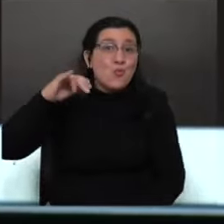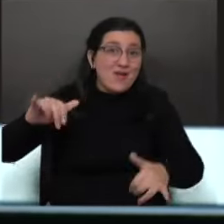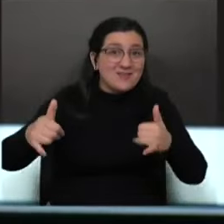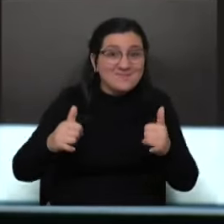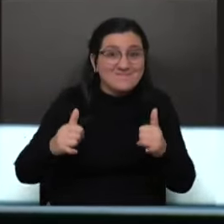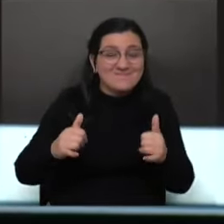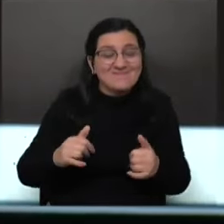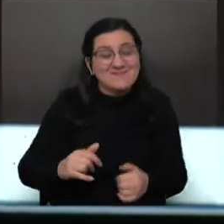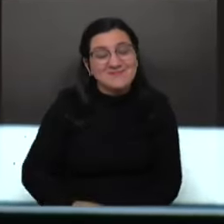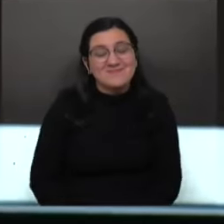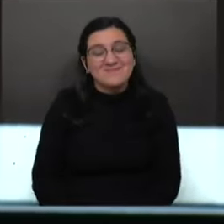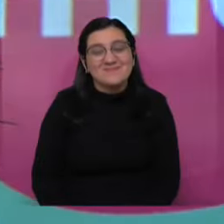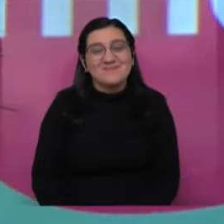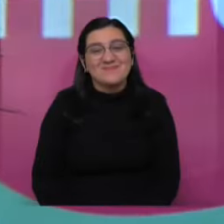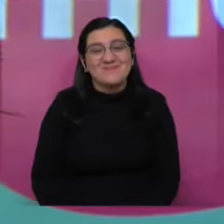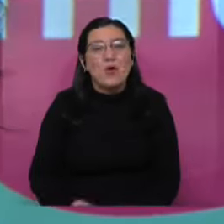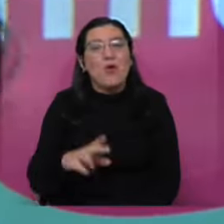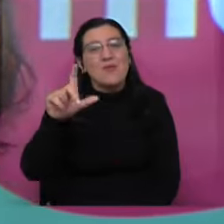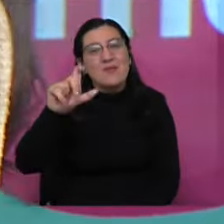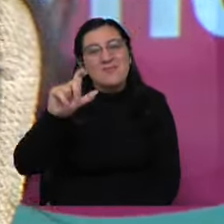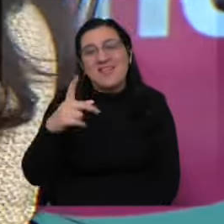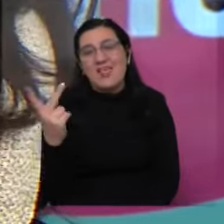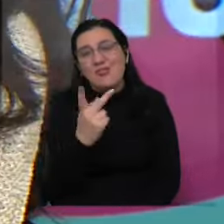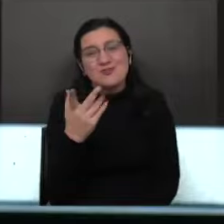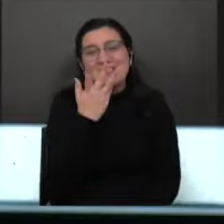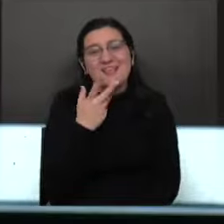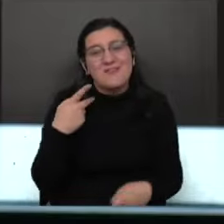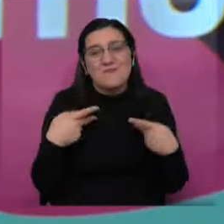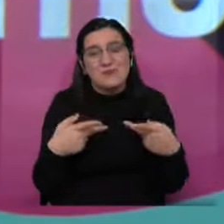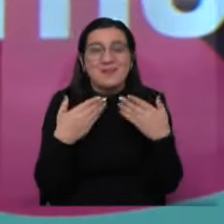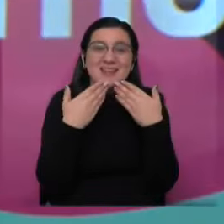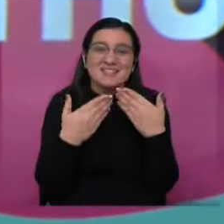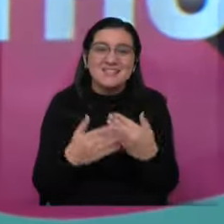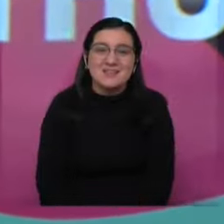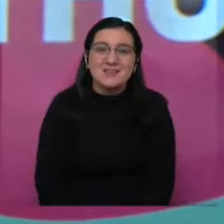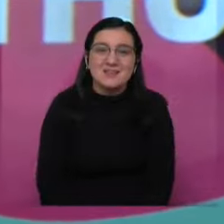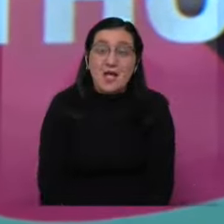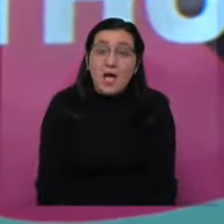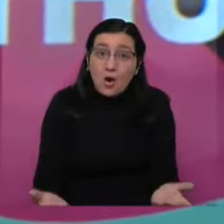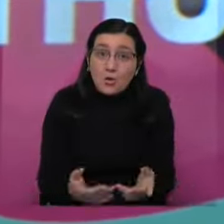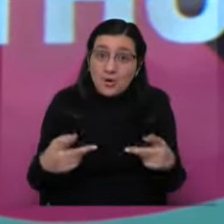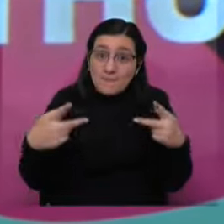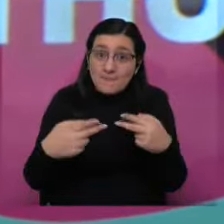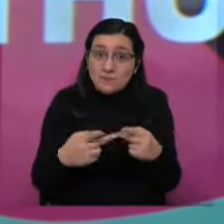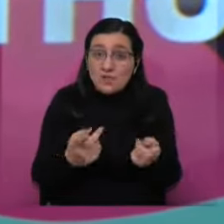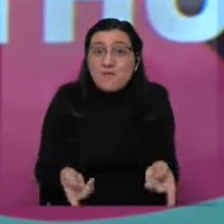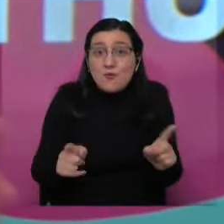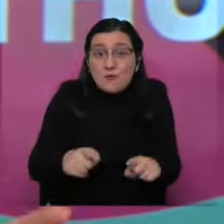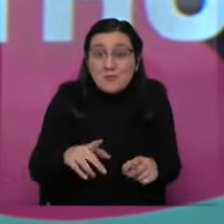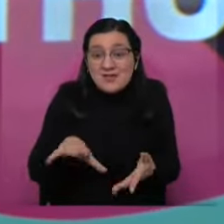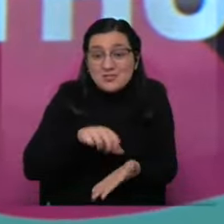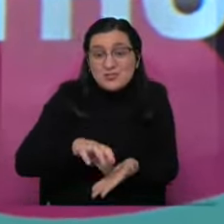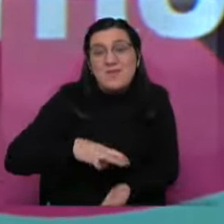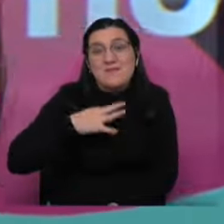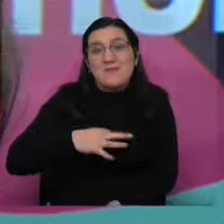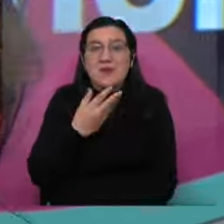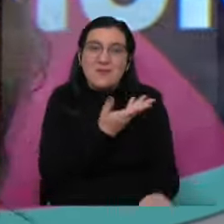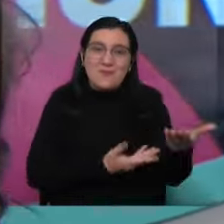fanas fanas de las Así que nos vamos a encontrar seguido Muchas gracias de verdad nosotros nos vamos a una breve pausa volvemos porque queda mucha ciudad vi